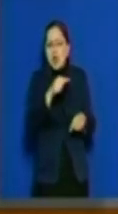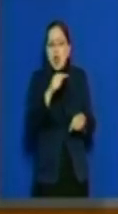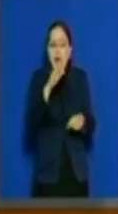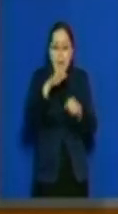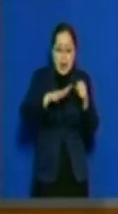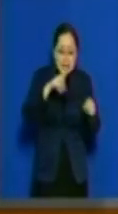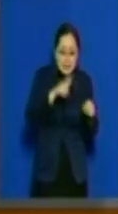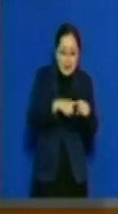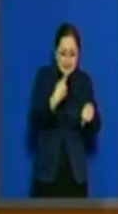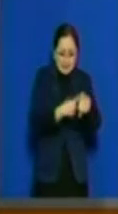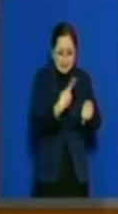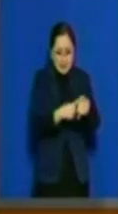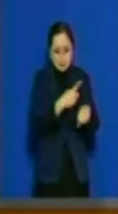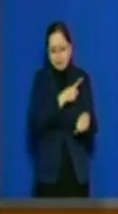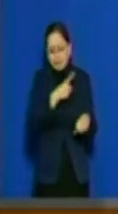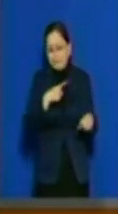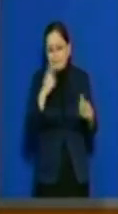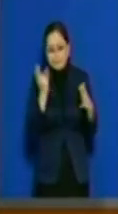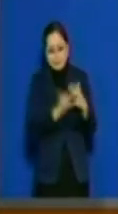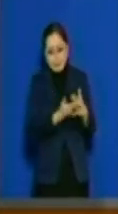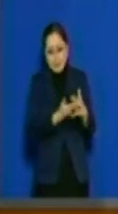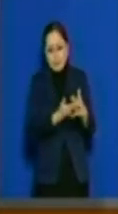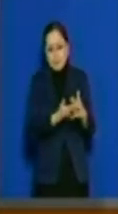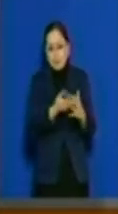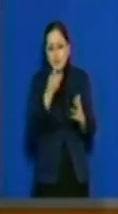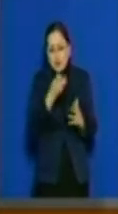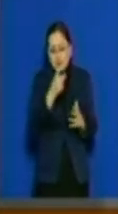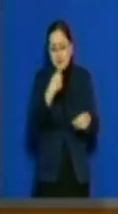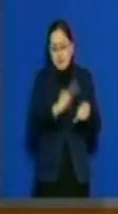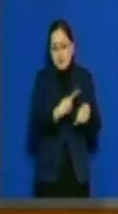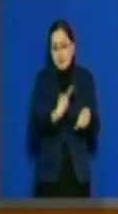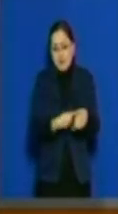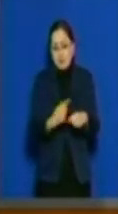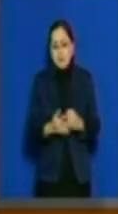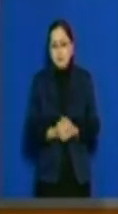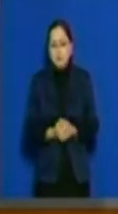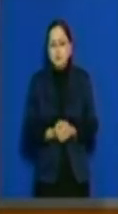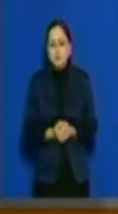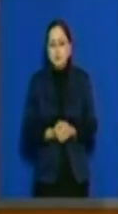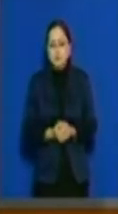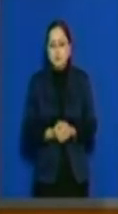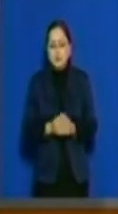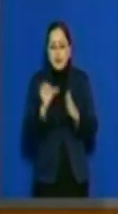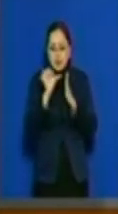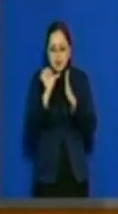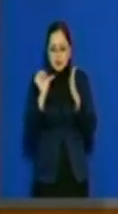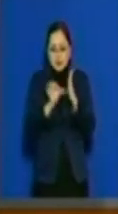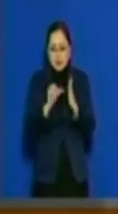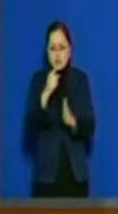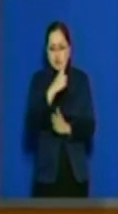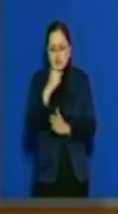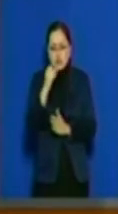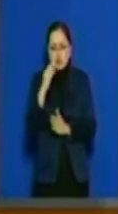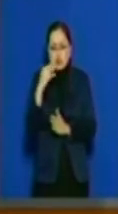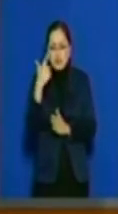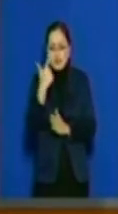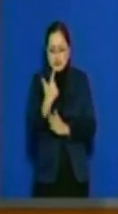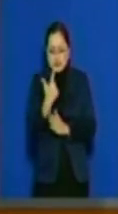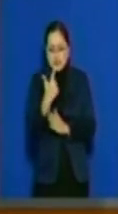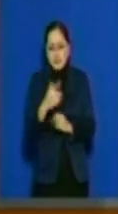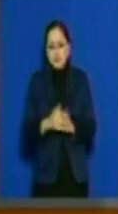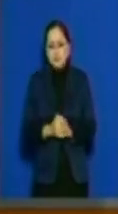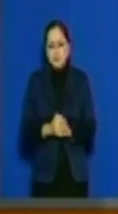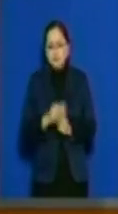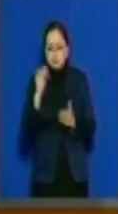los animales positivos con estas enfermedades. Artículo 157.